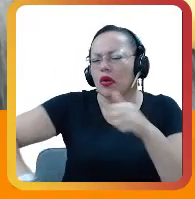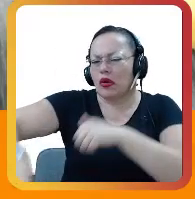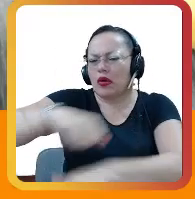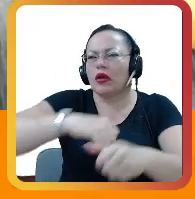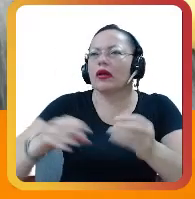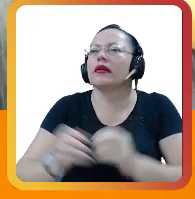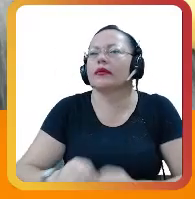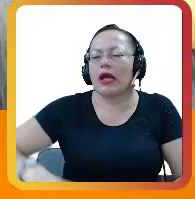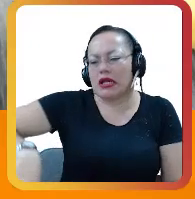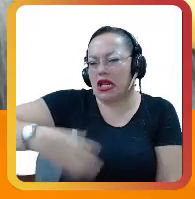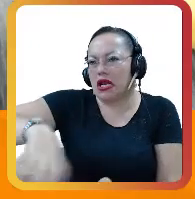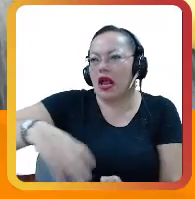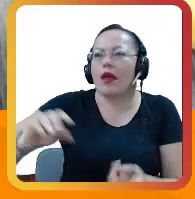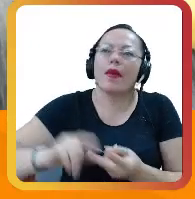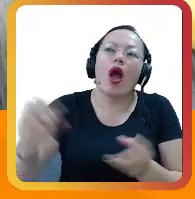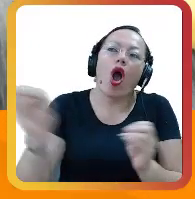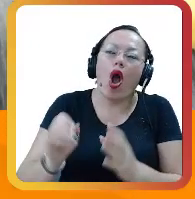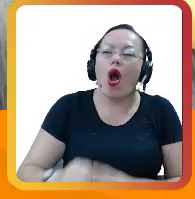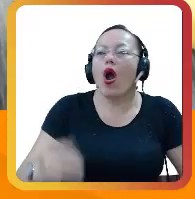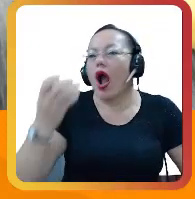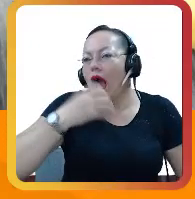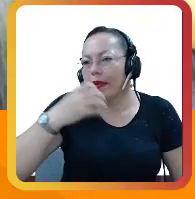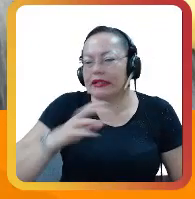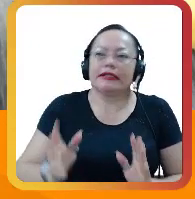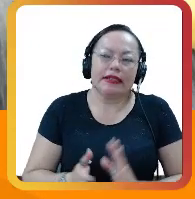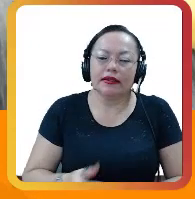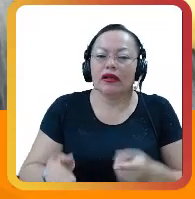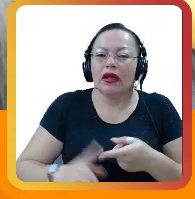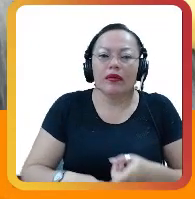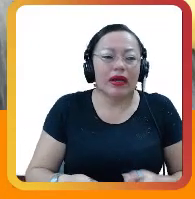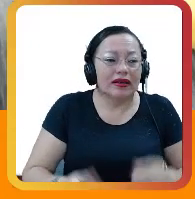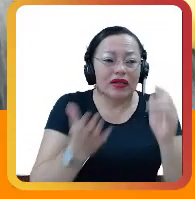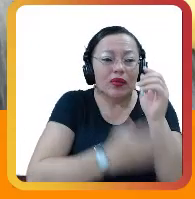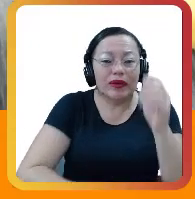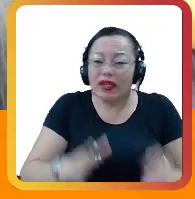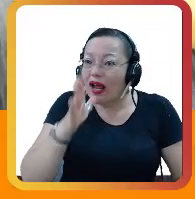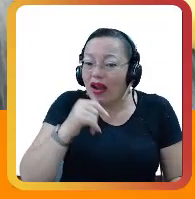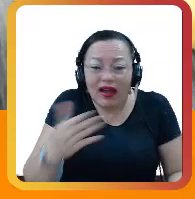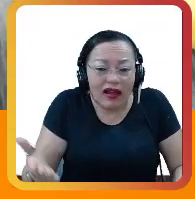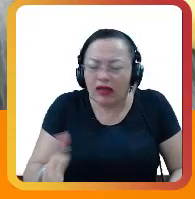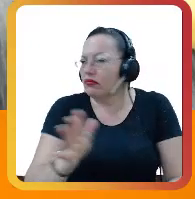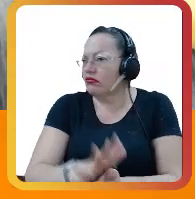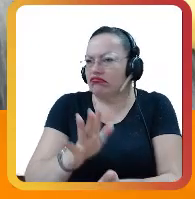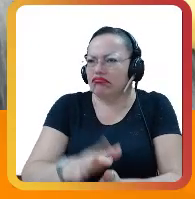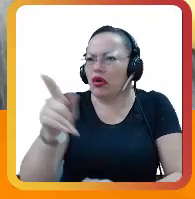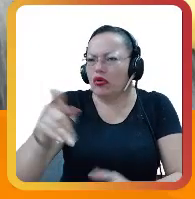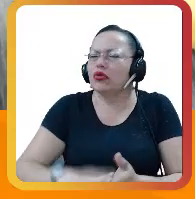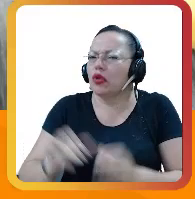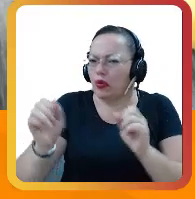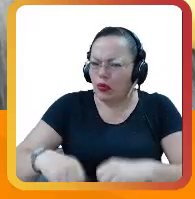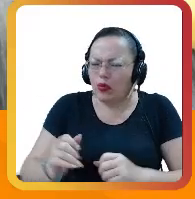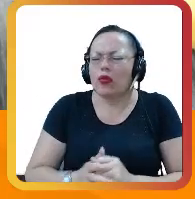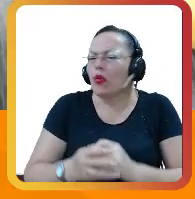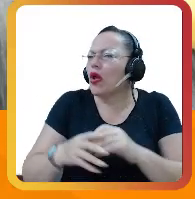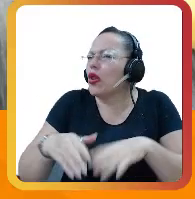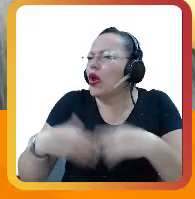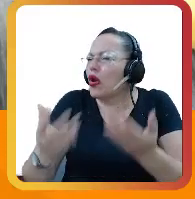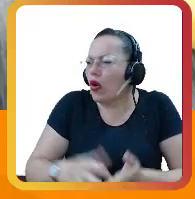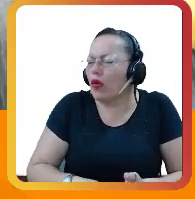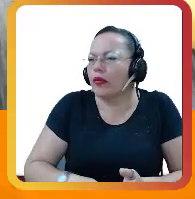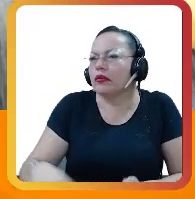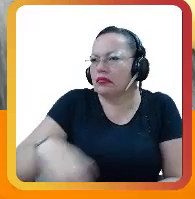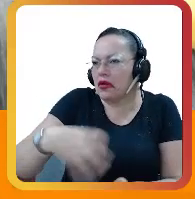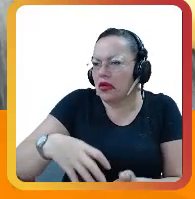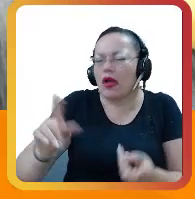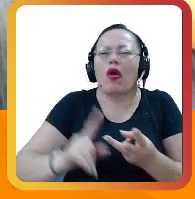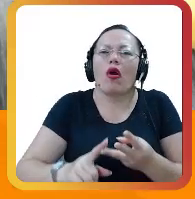la naranja o por la manzana. O sea, si no hay piña, se puede sustituir por naranja o por manzana. Se puede tomar